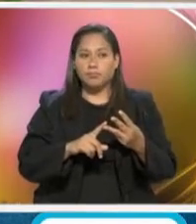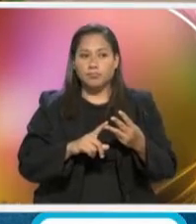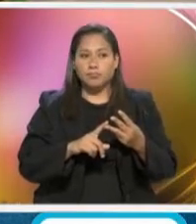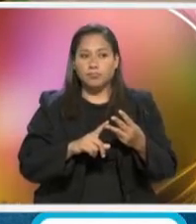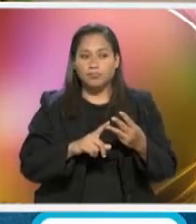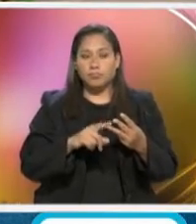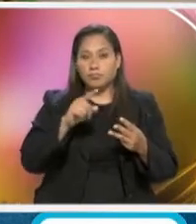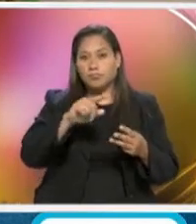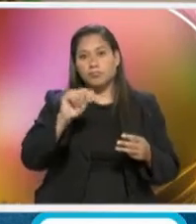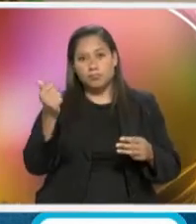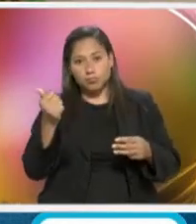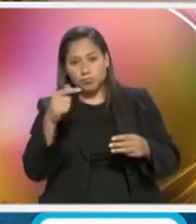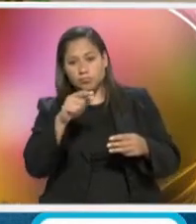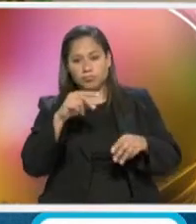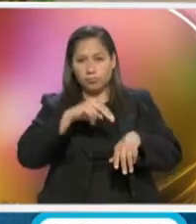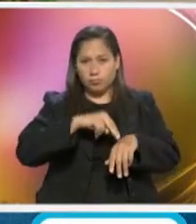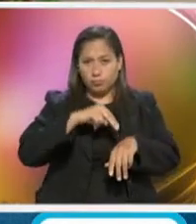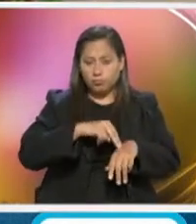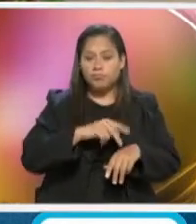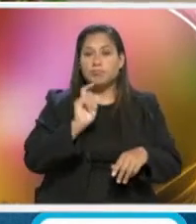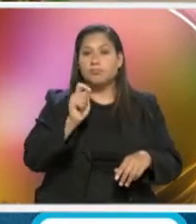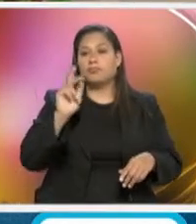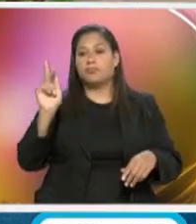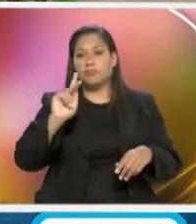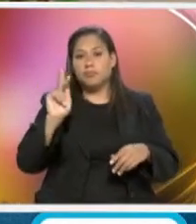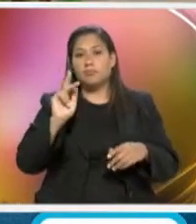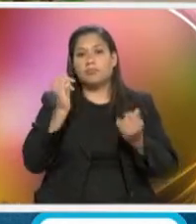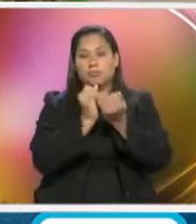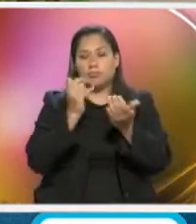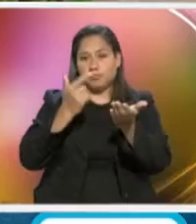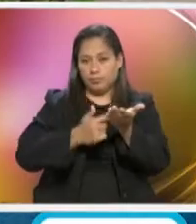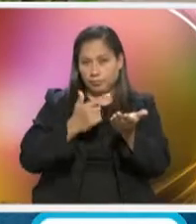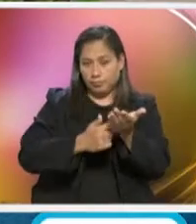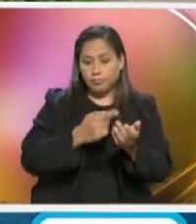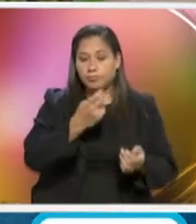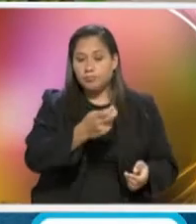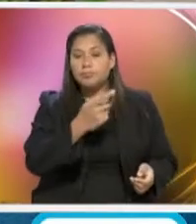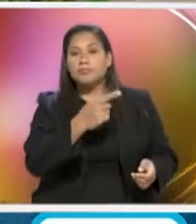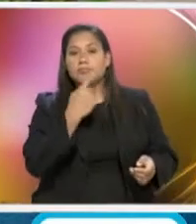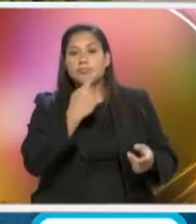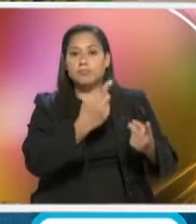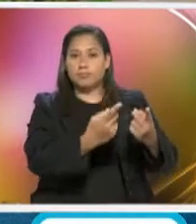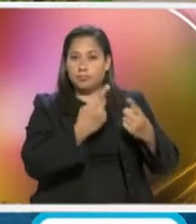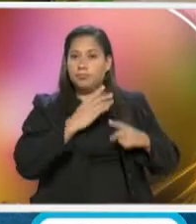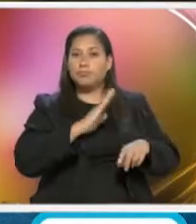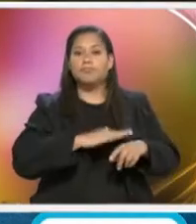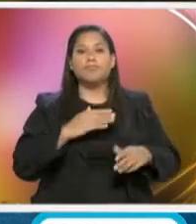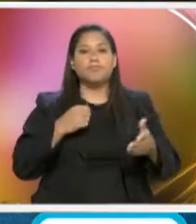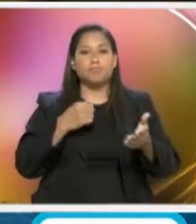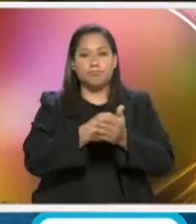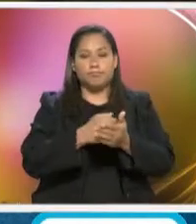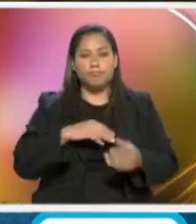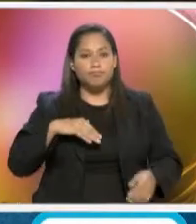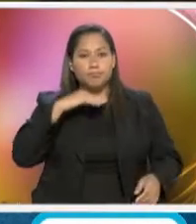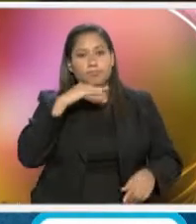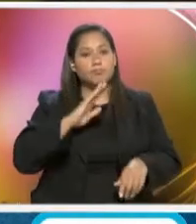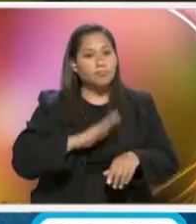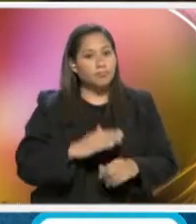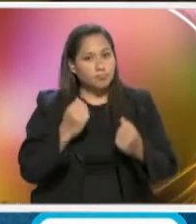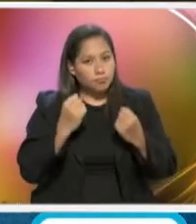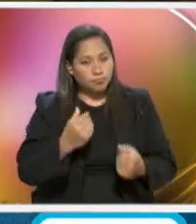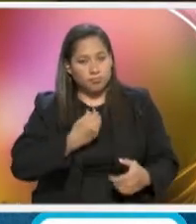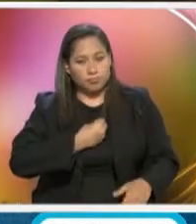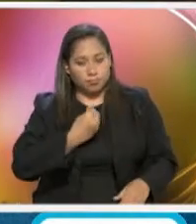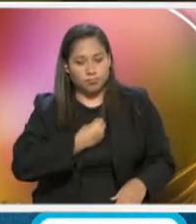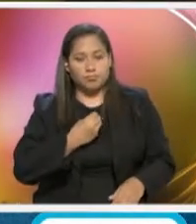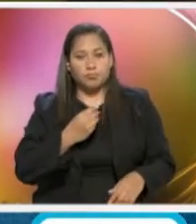En cuanto a los otros macronutrientes, son las proteínas y las grasas. Muy bien. Estas nos van a dar mayor saciedad y mayor energía durante más tiempo y